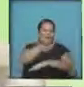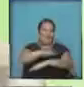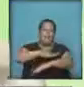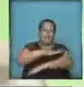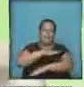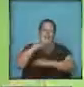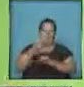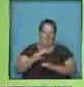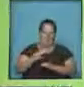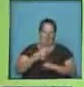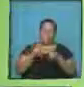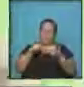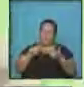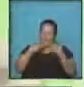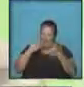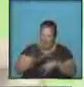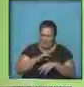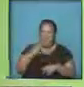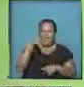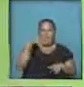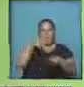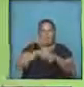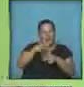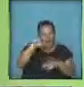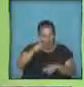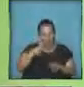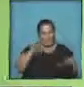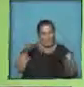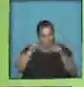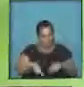solar adecuada. Muy bien, gracias doctor. Gracias. Hacemos la última pausa, ya estamos de vuelta.